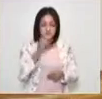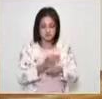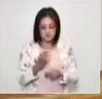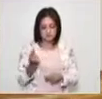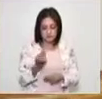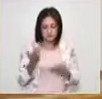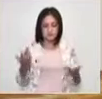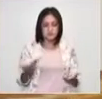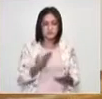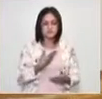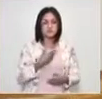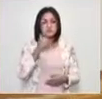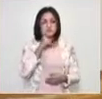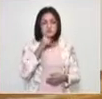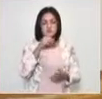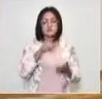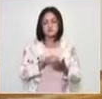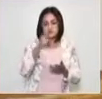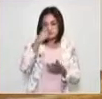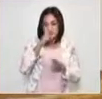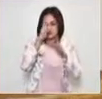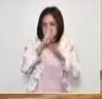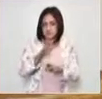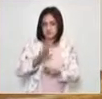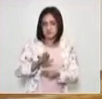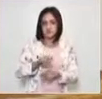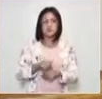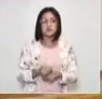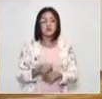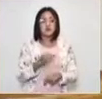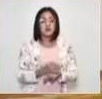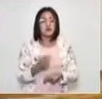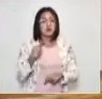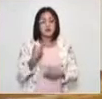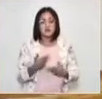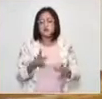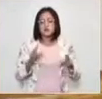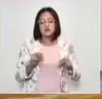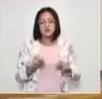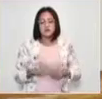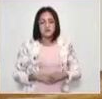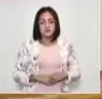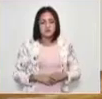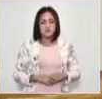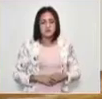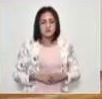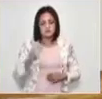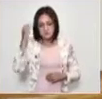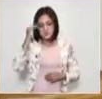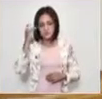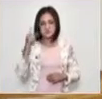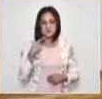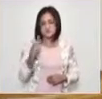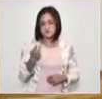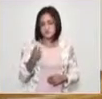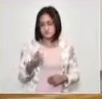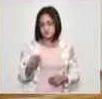nosotros hacemos siempre estará enmarcada en la ley. No es política. No es una reflexión